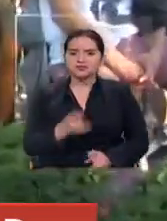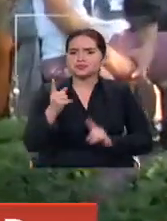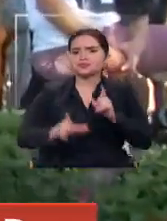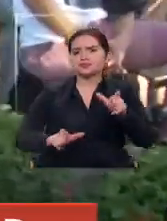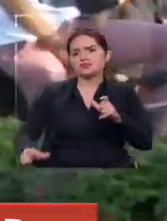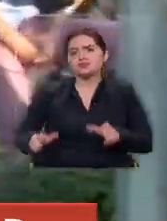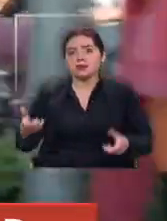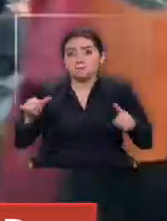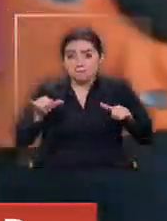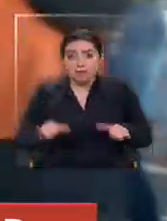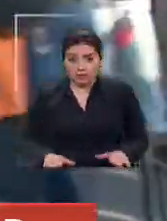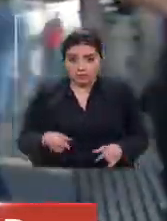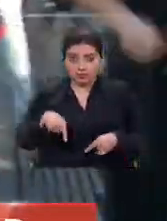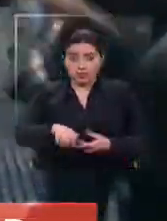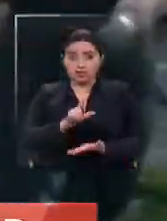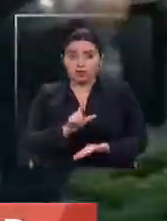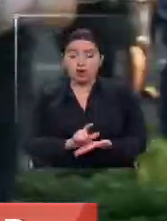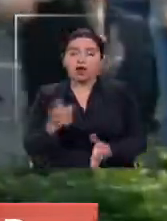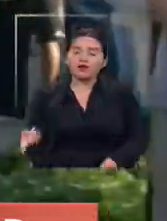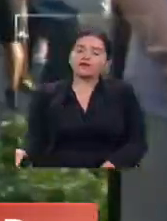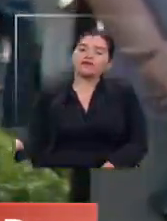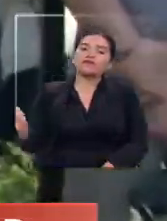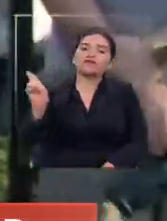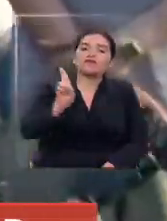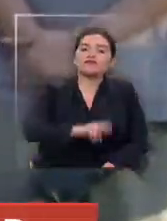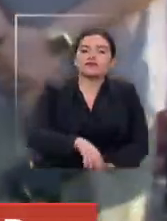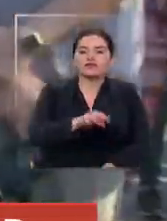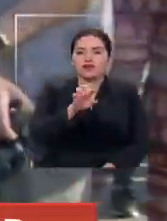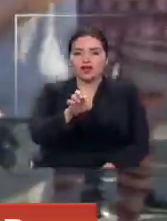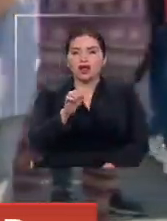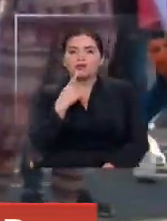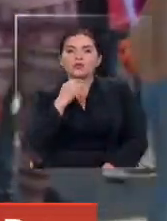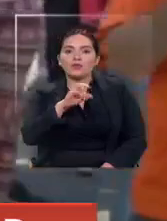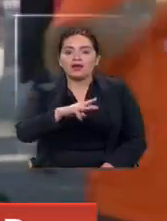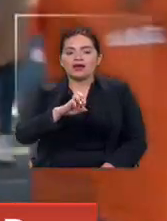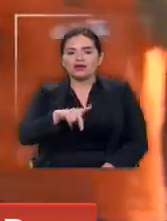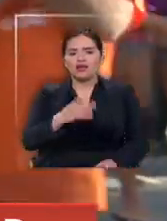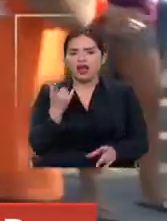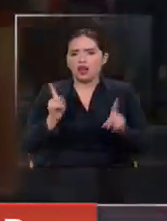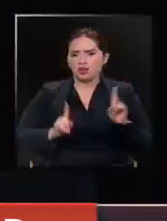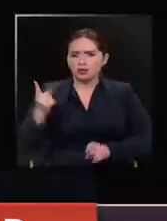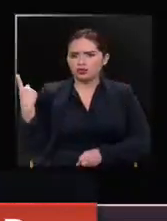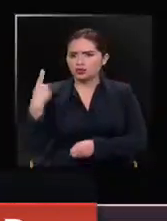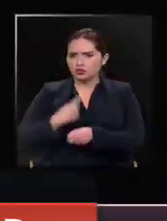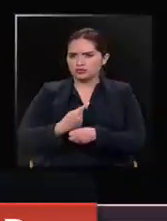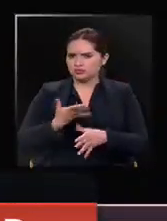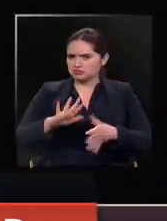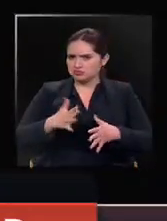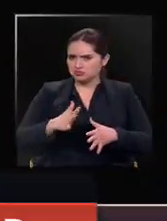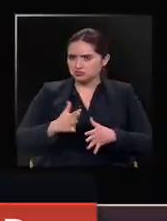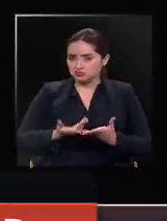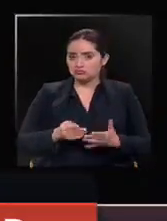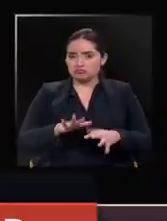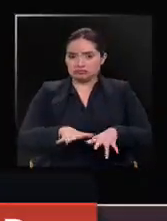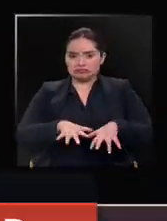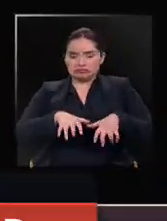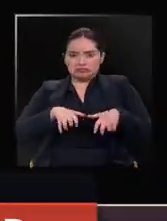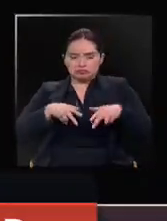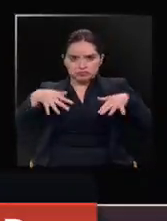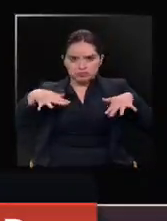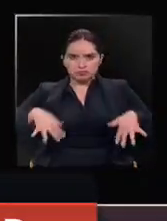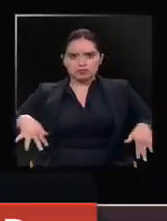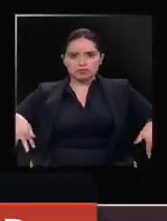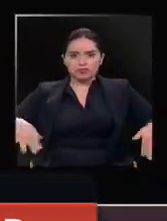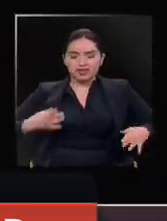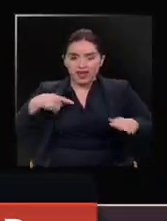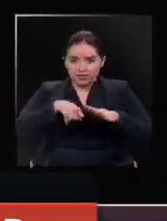este sector, los que volvieron de la Pumanque, pero como te lo decía, me parece que hubo alguna instrucción para replegarse, para ir